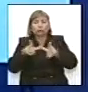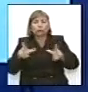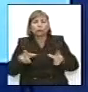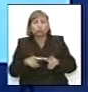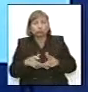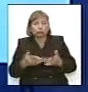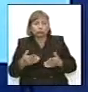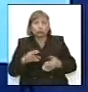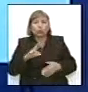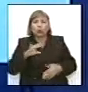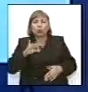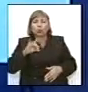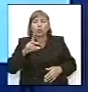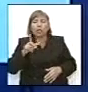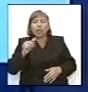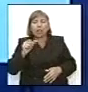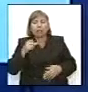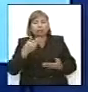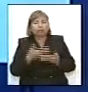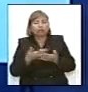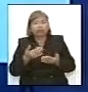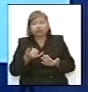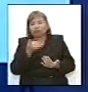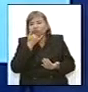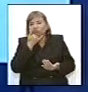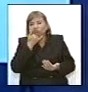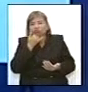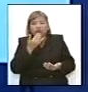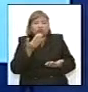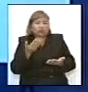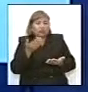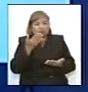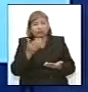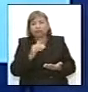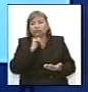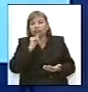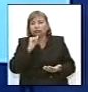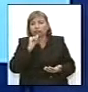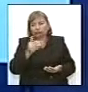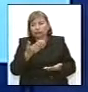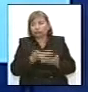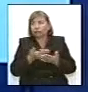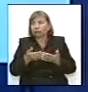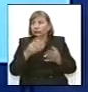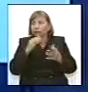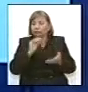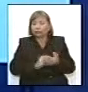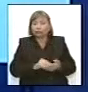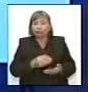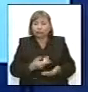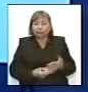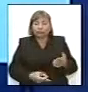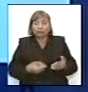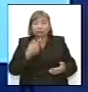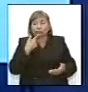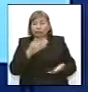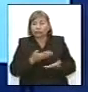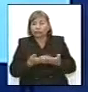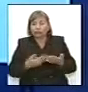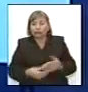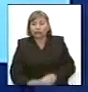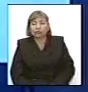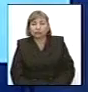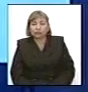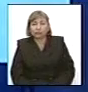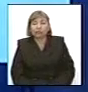principalmente rurales del país a consecuencia de prórrogas solicitadas por los proveedores. A continuación, veamos